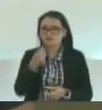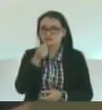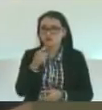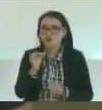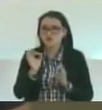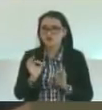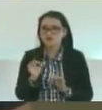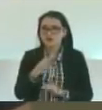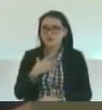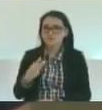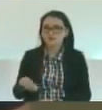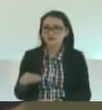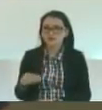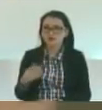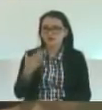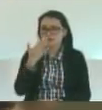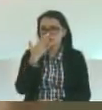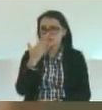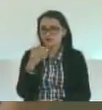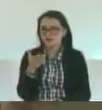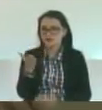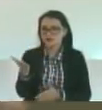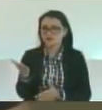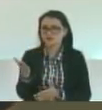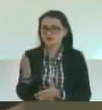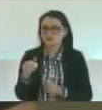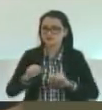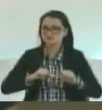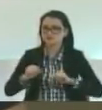oficial como presidente ante este hecho y cuáles son las